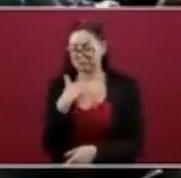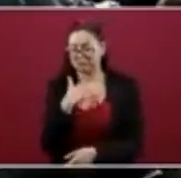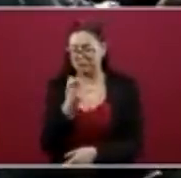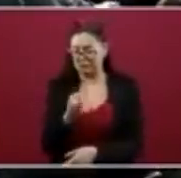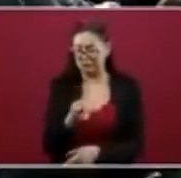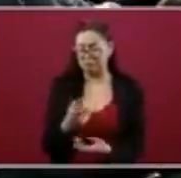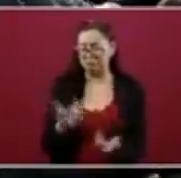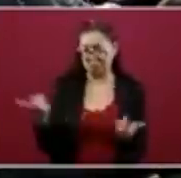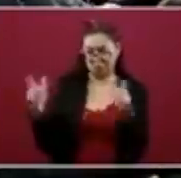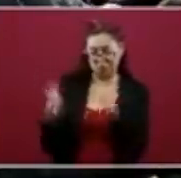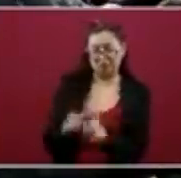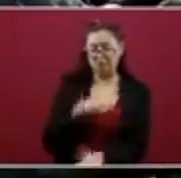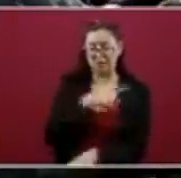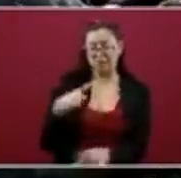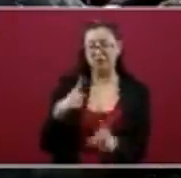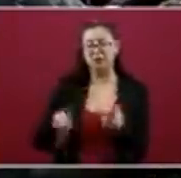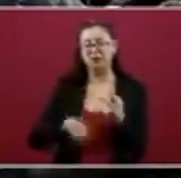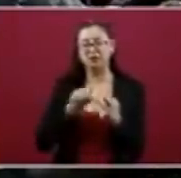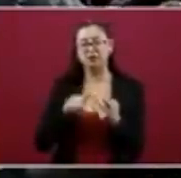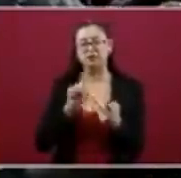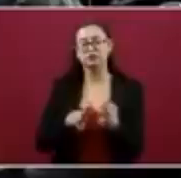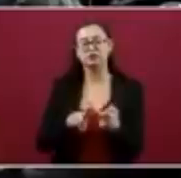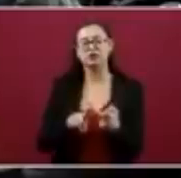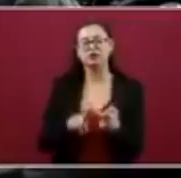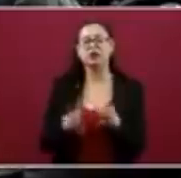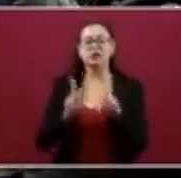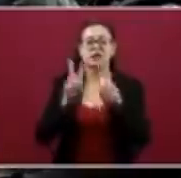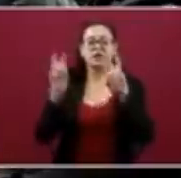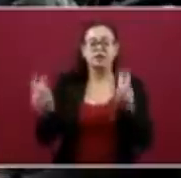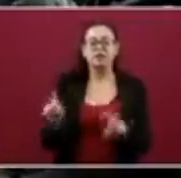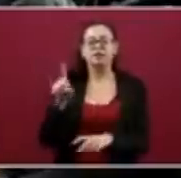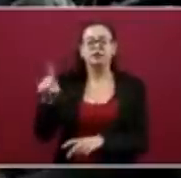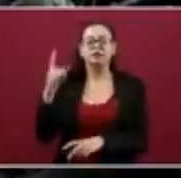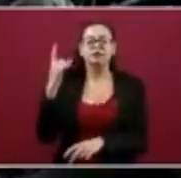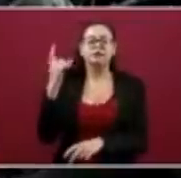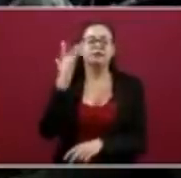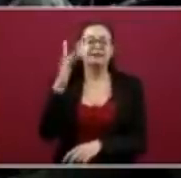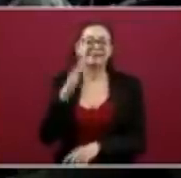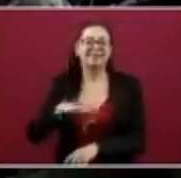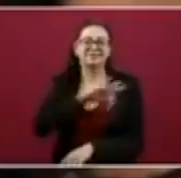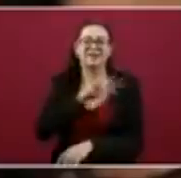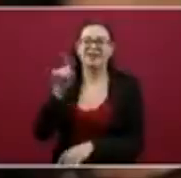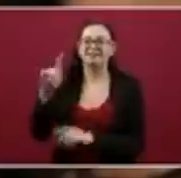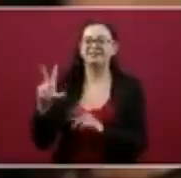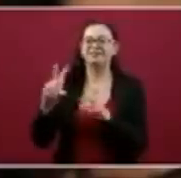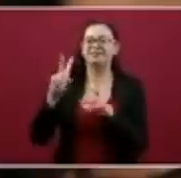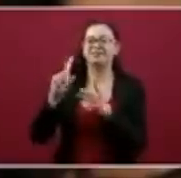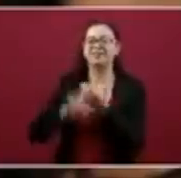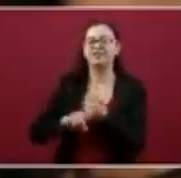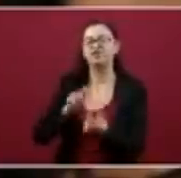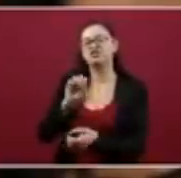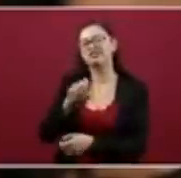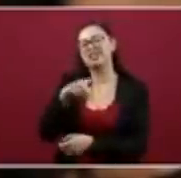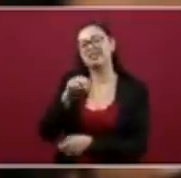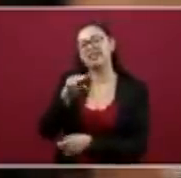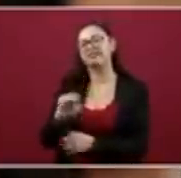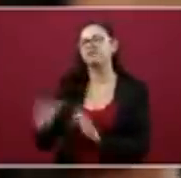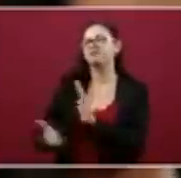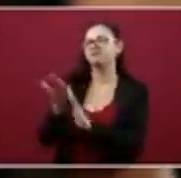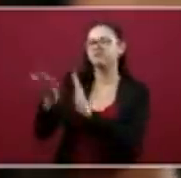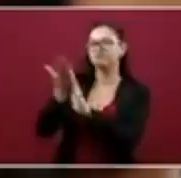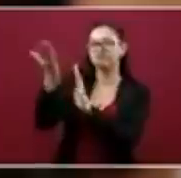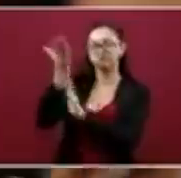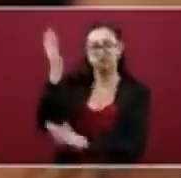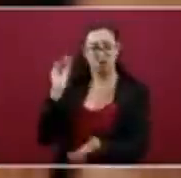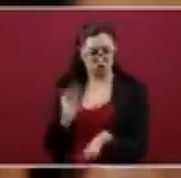preguntarle, en este proyecto del desarrollo inmobiliario en Santa Fe, que estaba a cargo de la Sedena, ¿sigue en pie? Porque